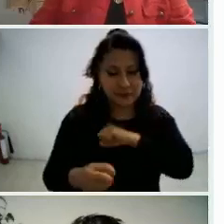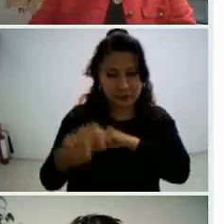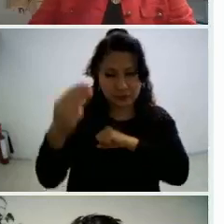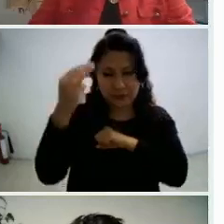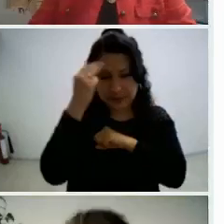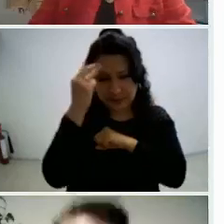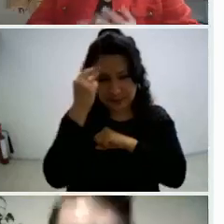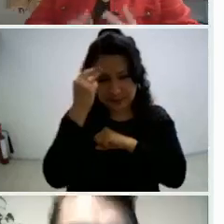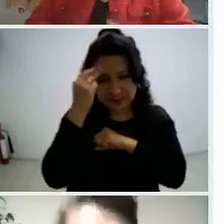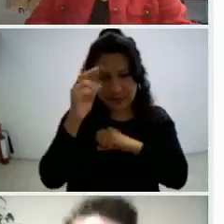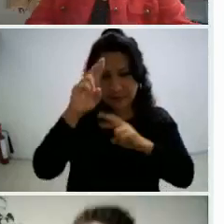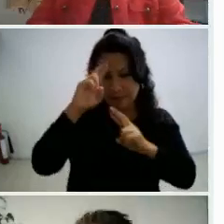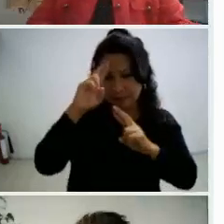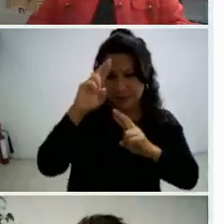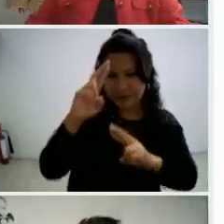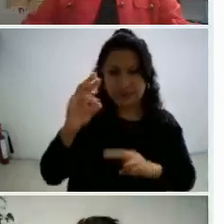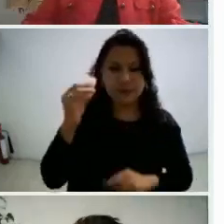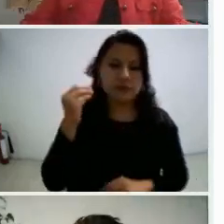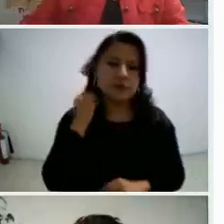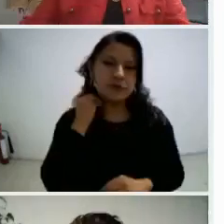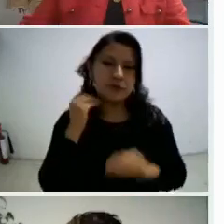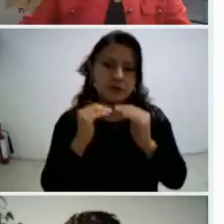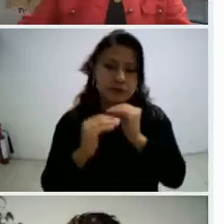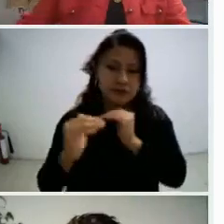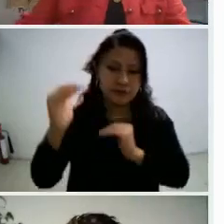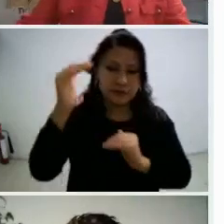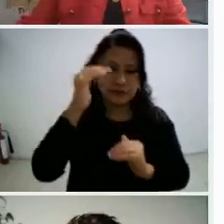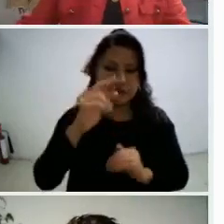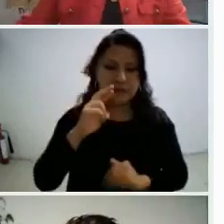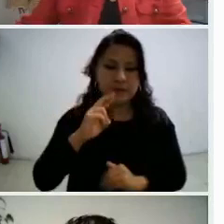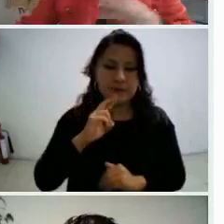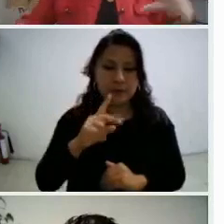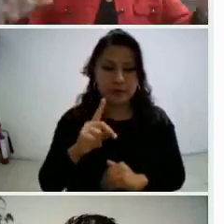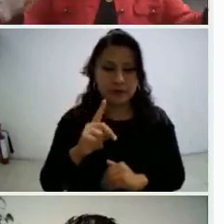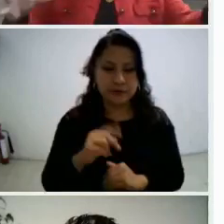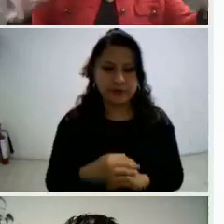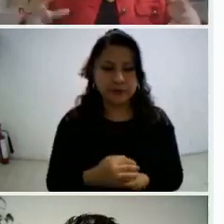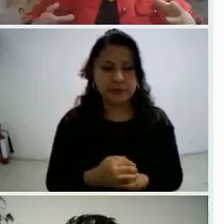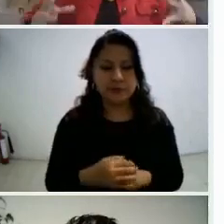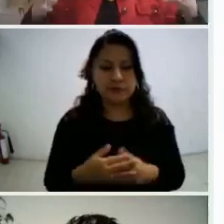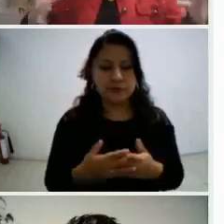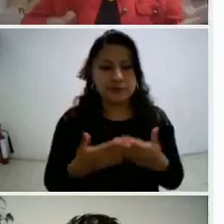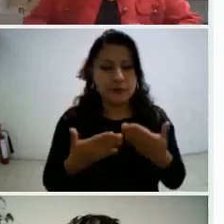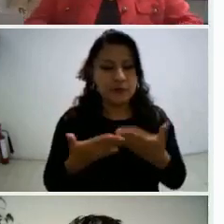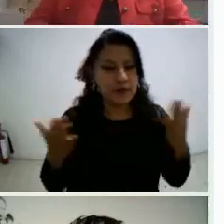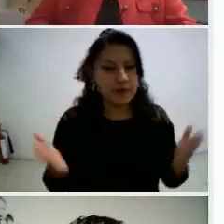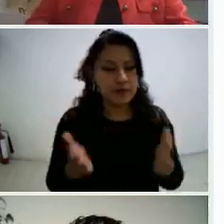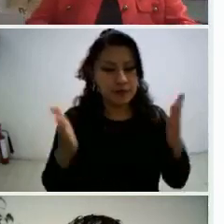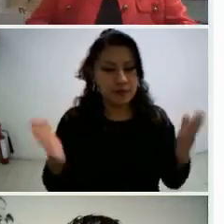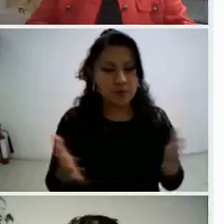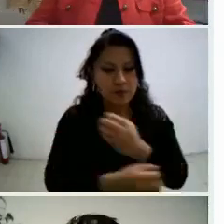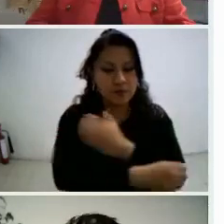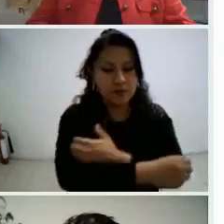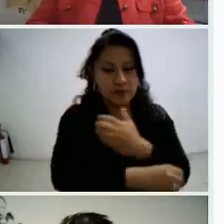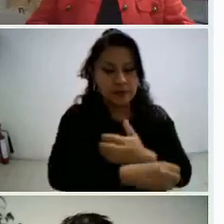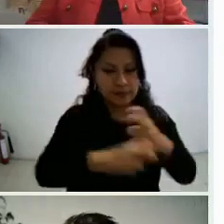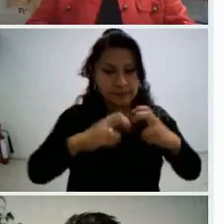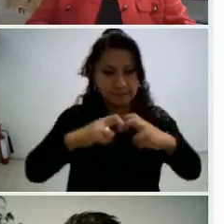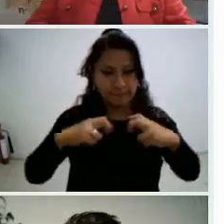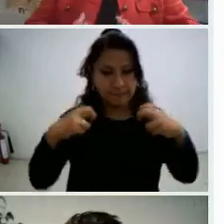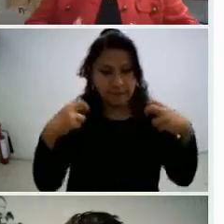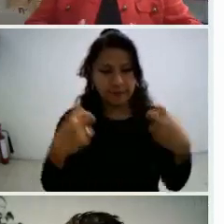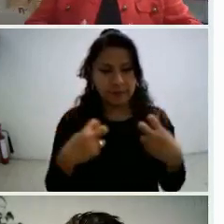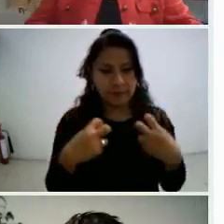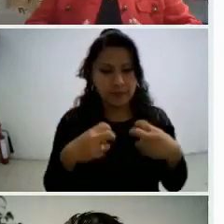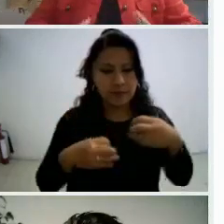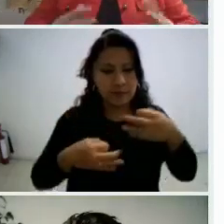Mercado, impulsora de estos espacios, acompañada del Pleno, pero bueno, pues el buscar que se